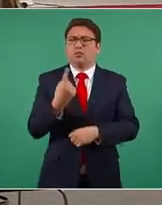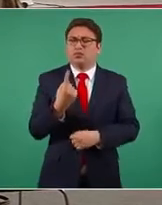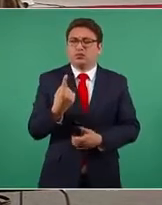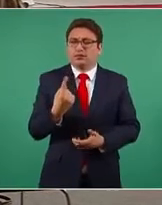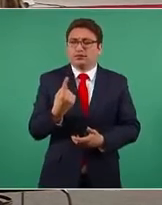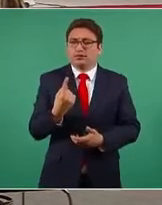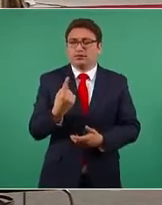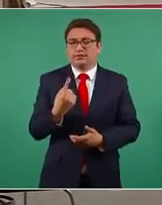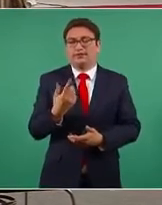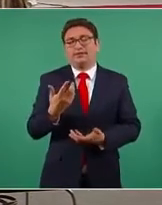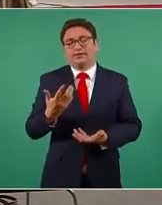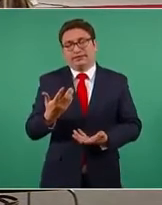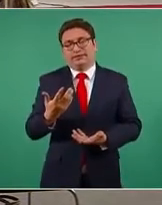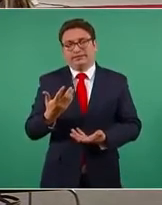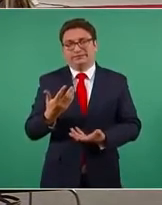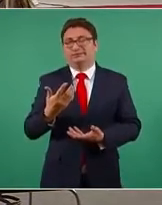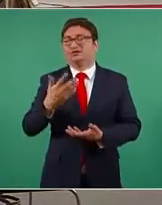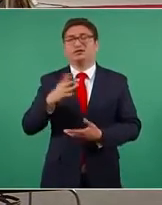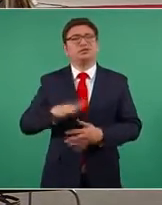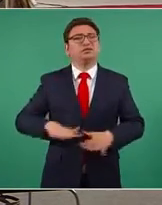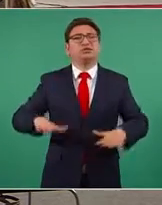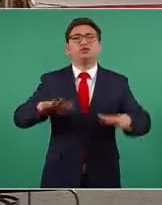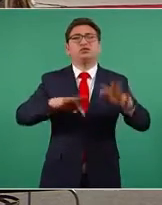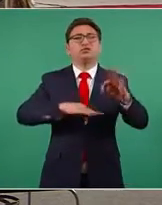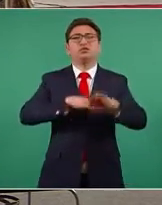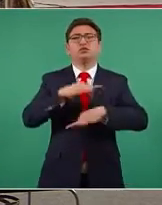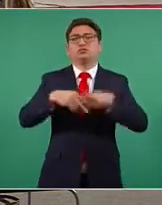la gente tiene que decidir,